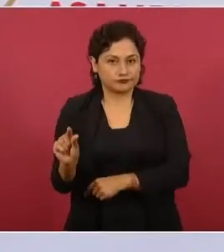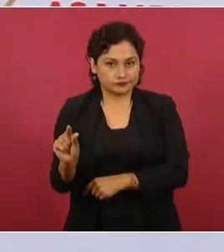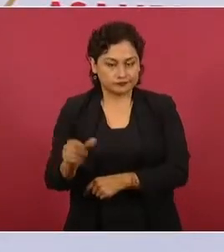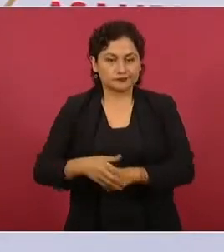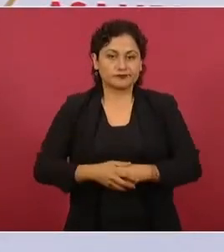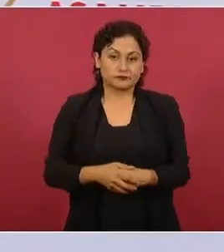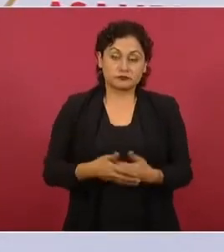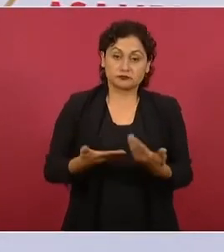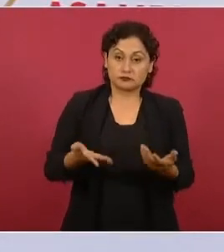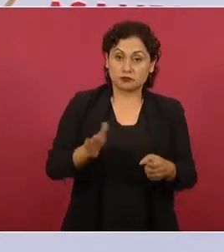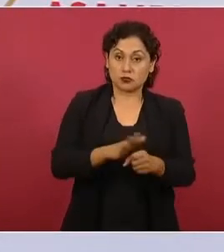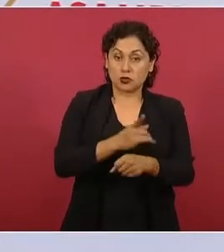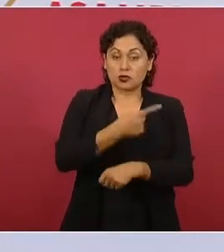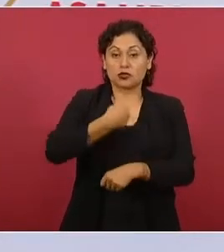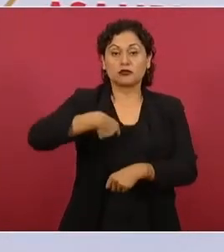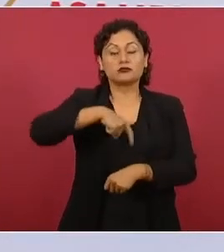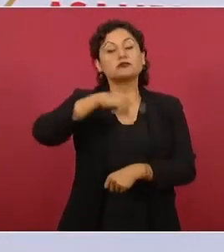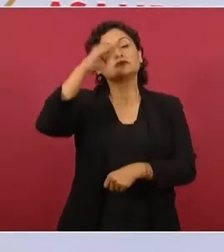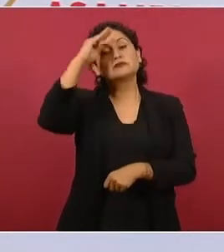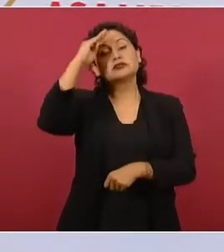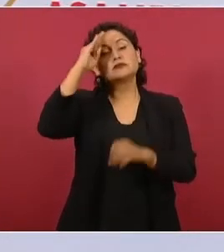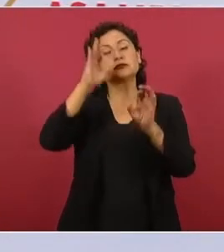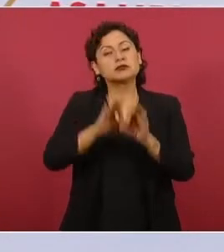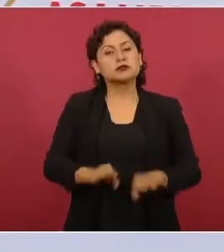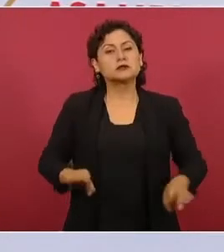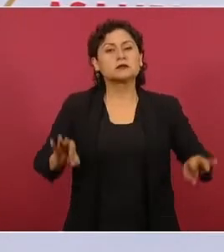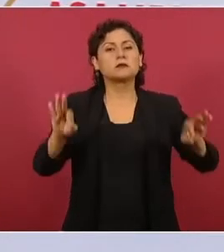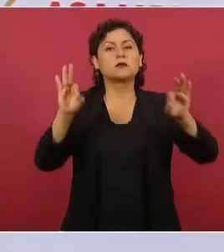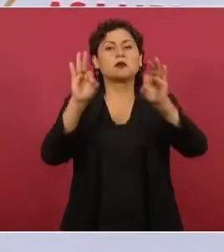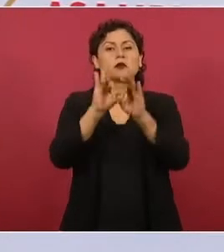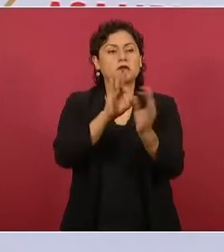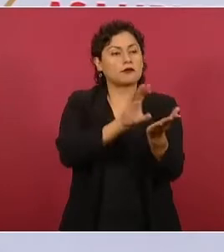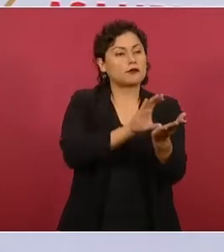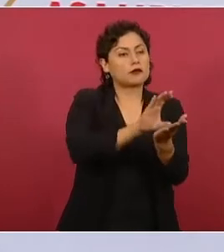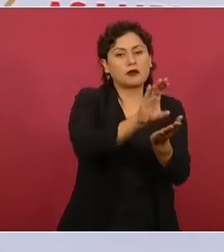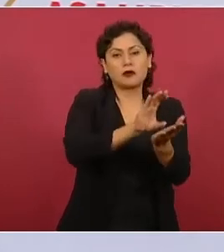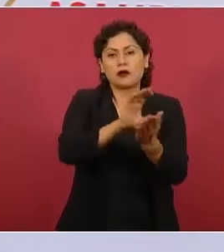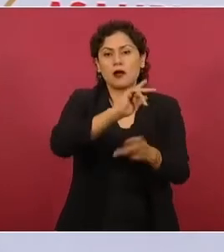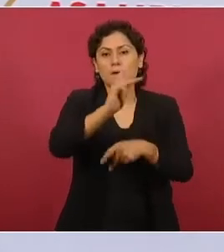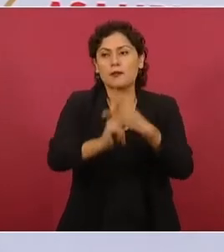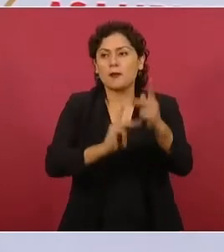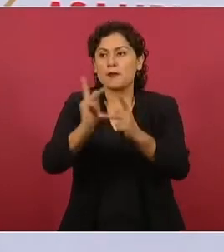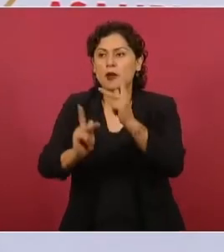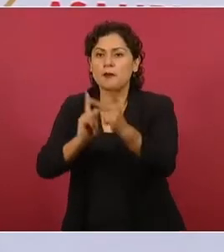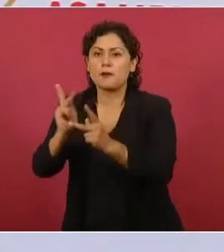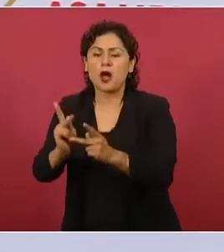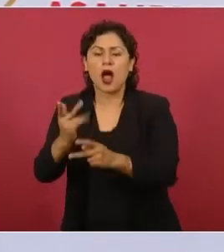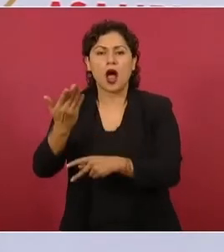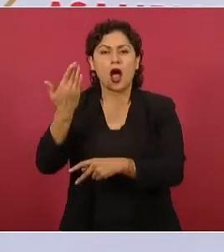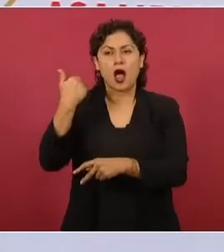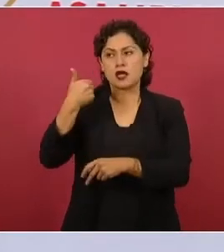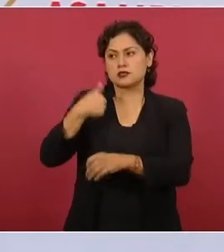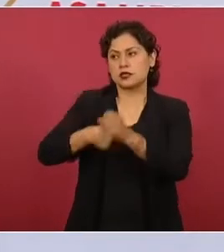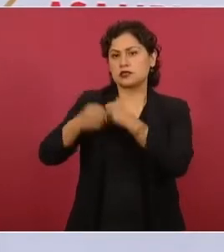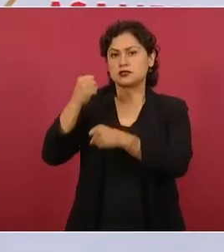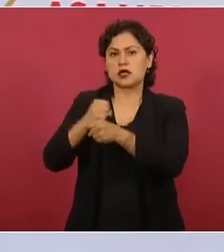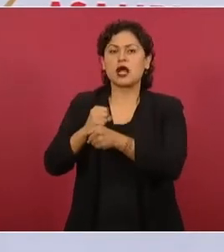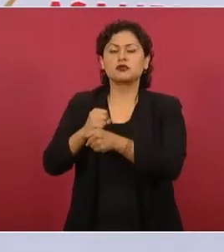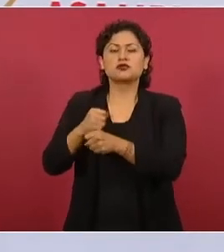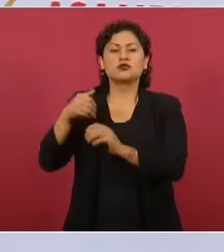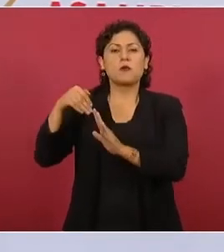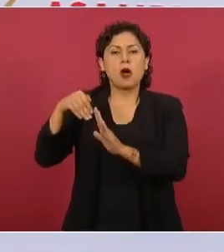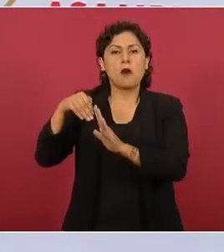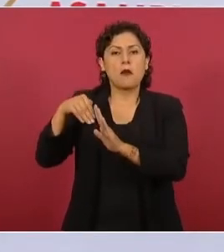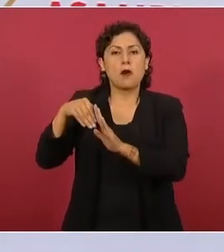creemos, reconocer que la colocación de crédito ha venido cayendo sistemáticamente en los últimos 6 años, pero lo que es más